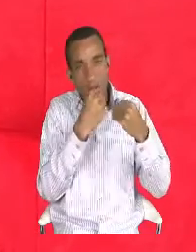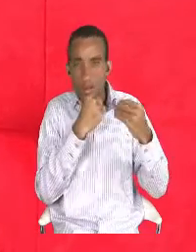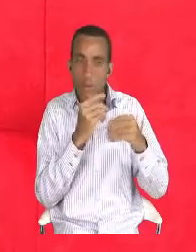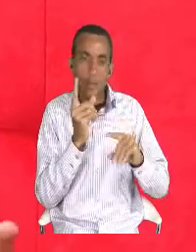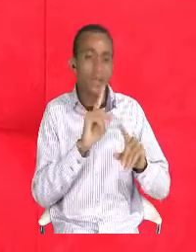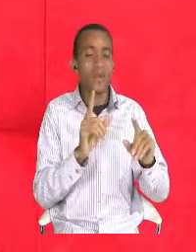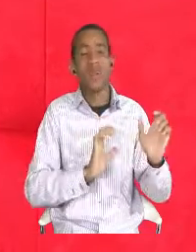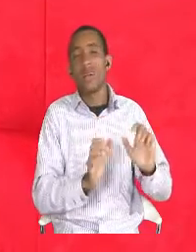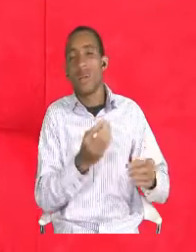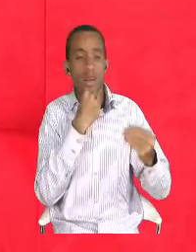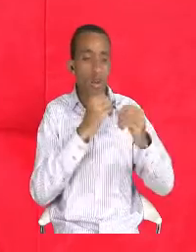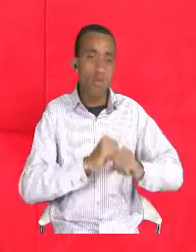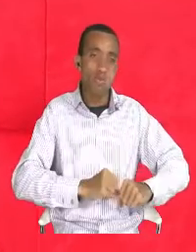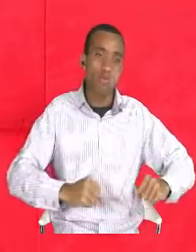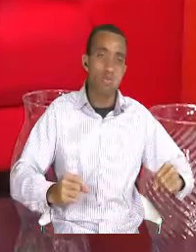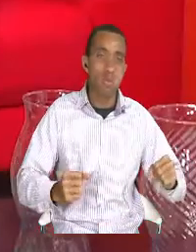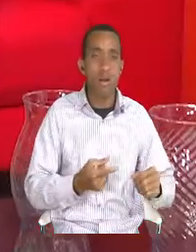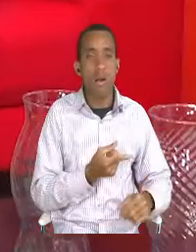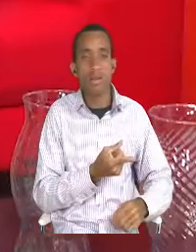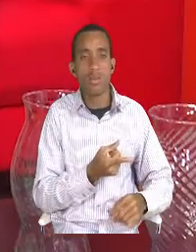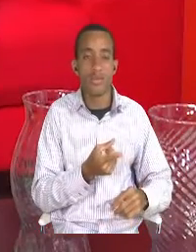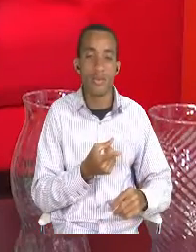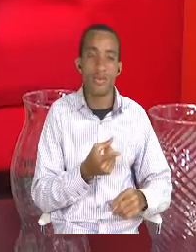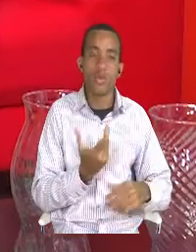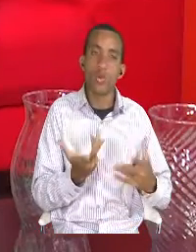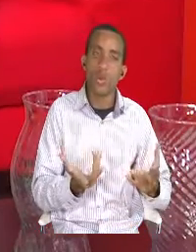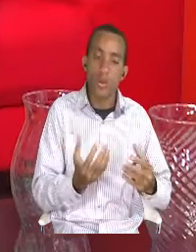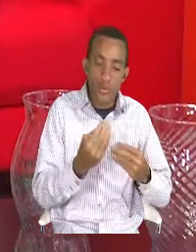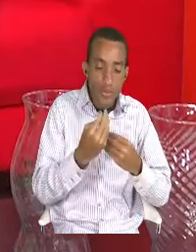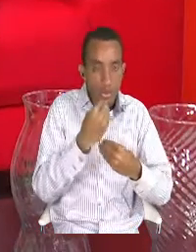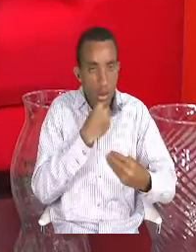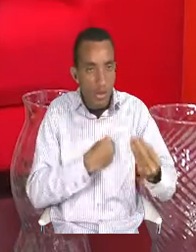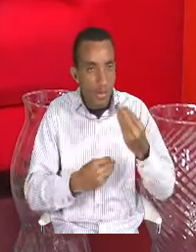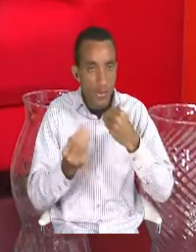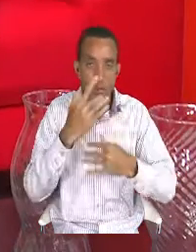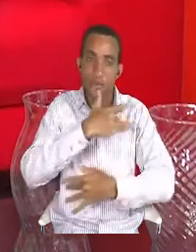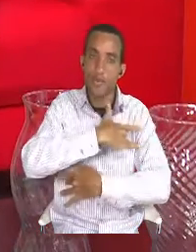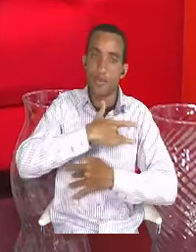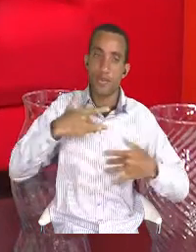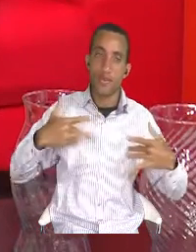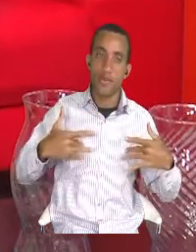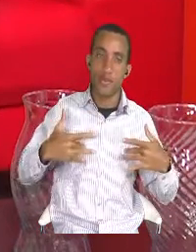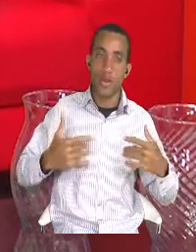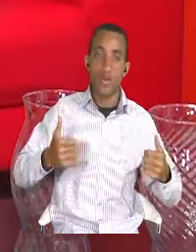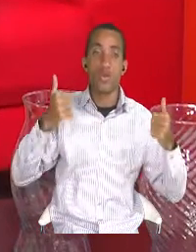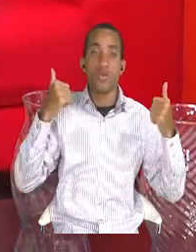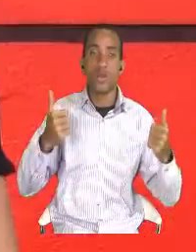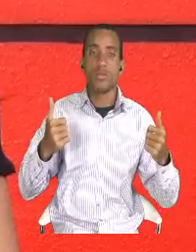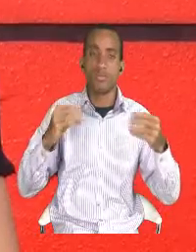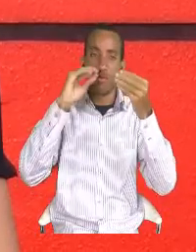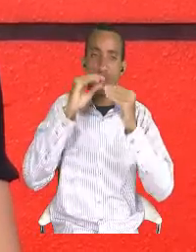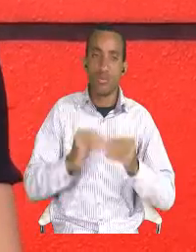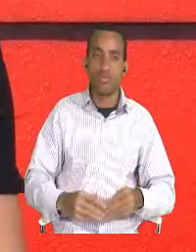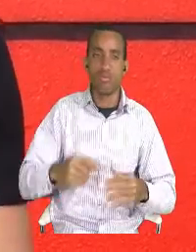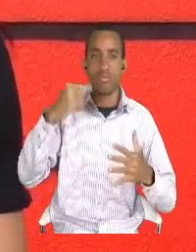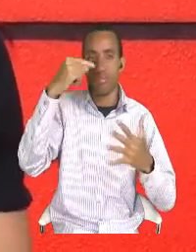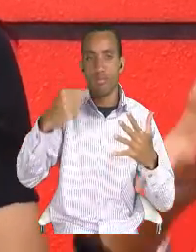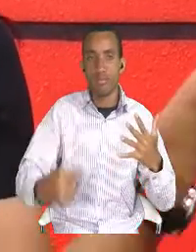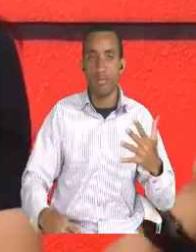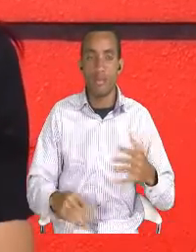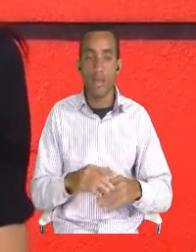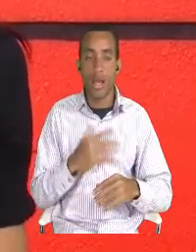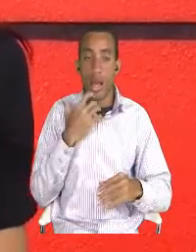me engorda, esto tiene aquello. ¿Cómo comer rico pero saludable? Bueno, hay muchas formas de comer rico y saludable. Simplemente